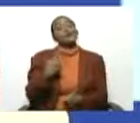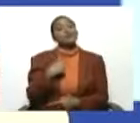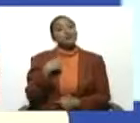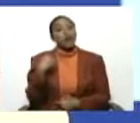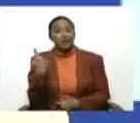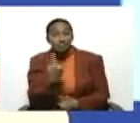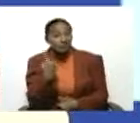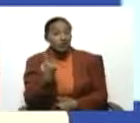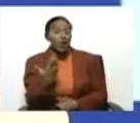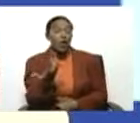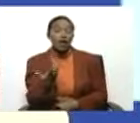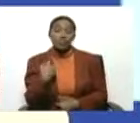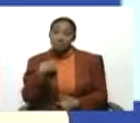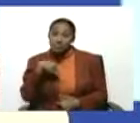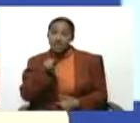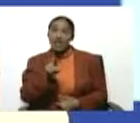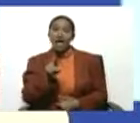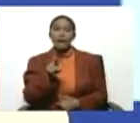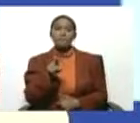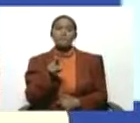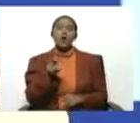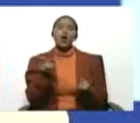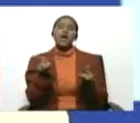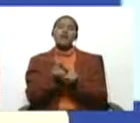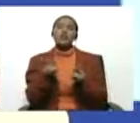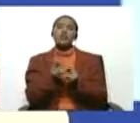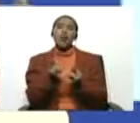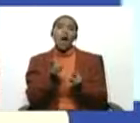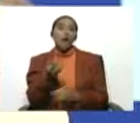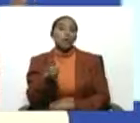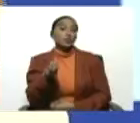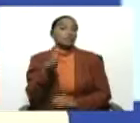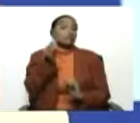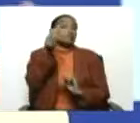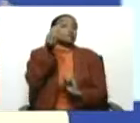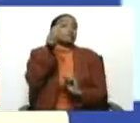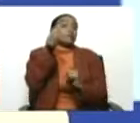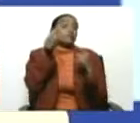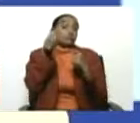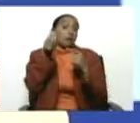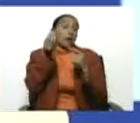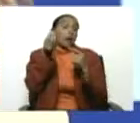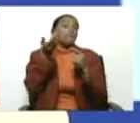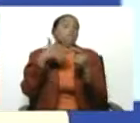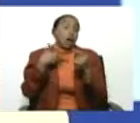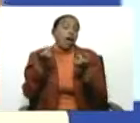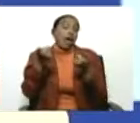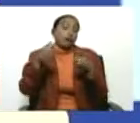tenemos factores de baja calidad por ejemplo en